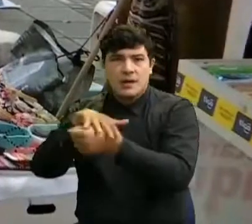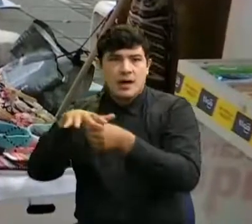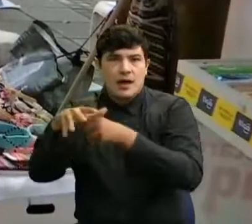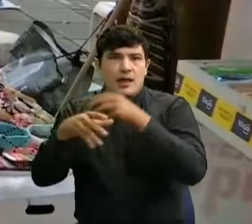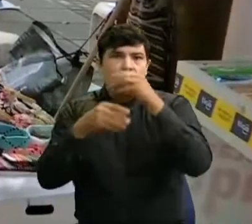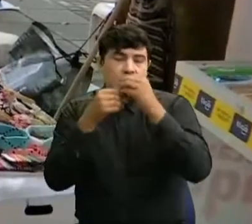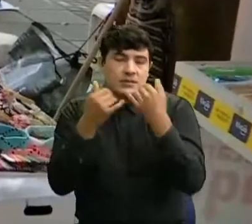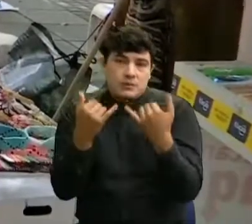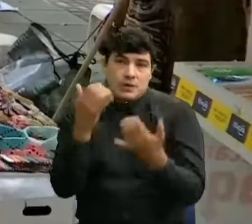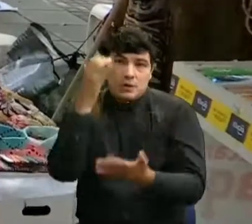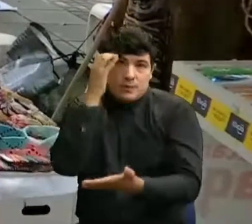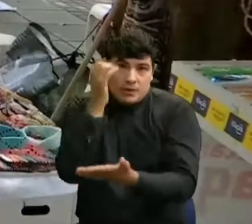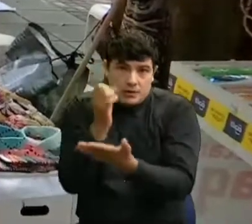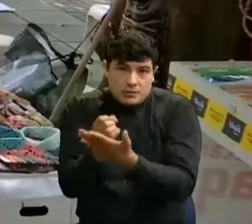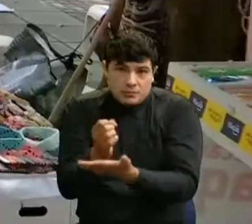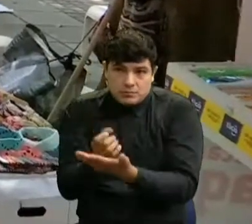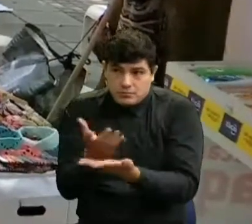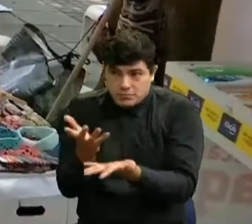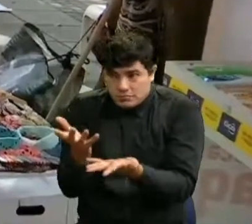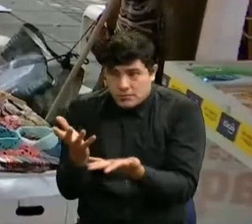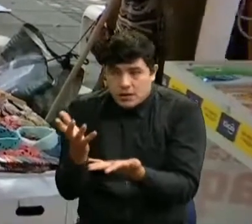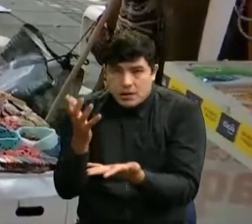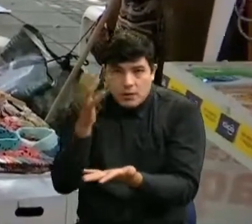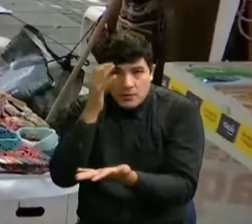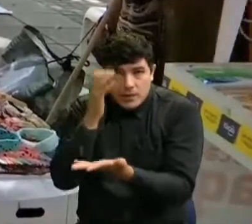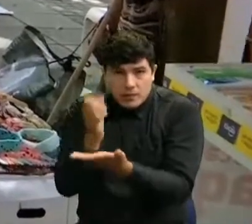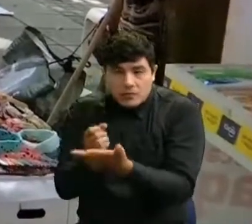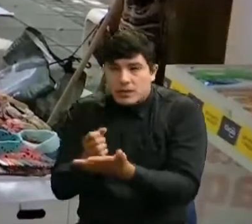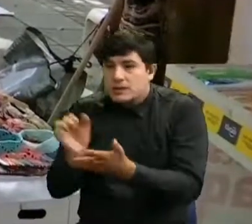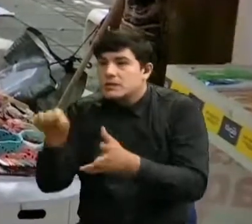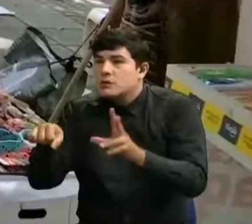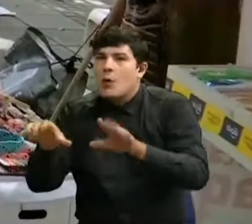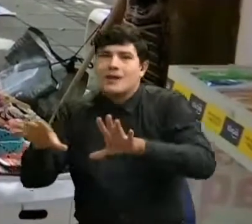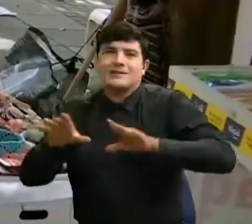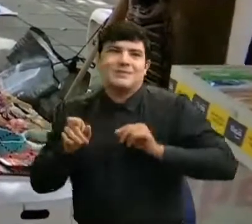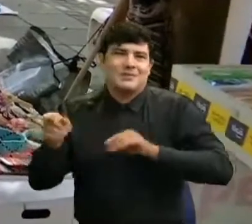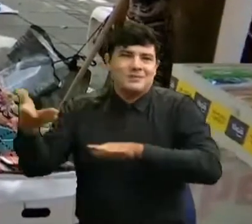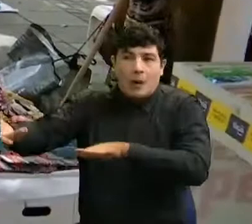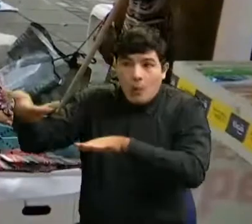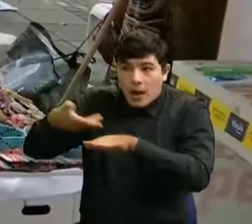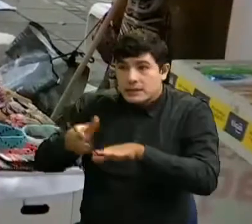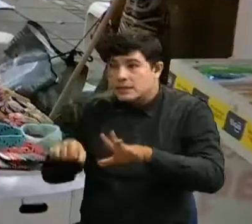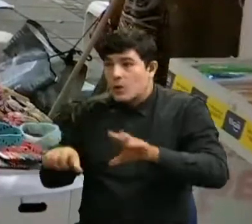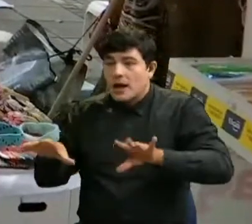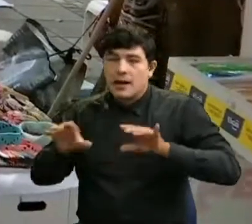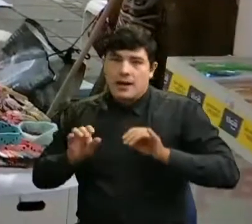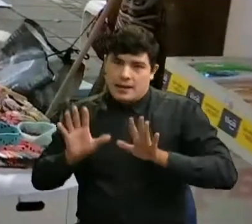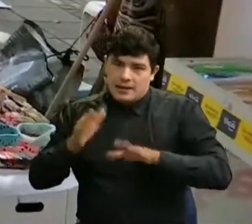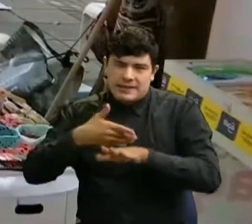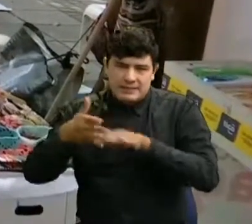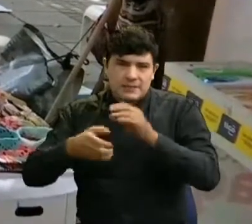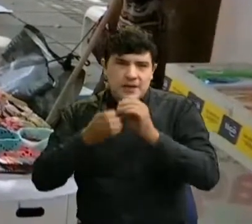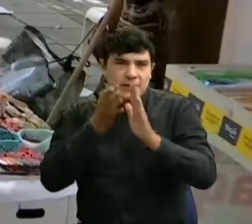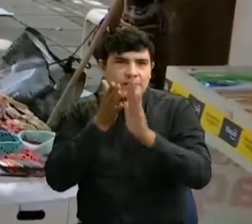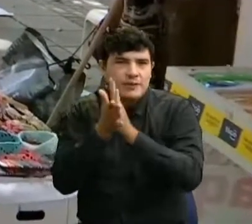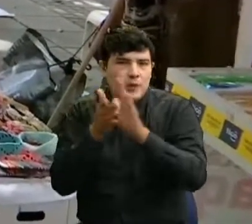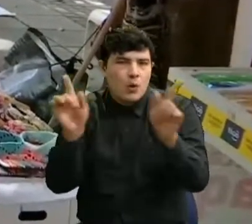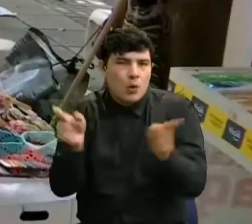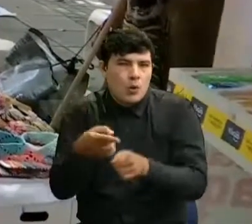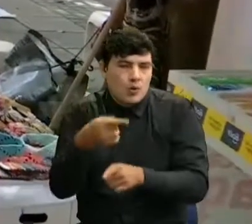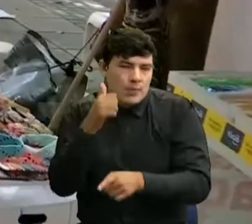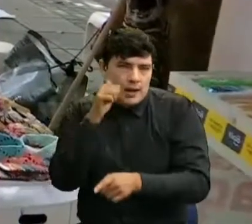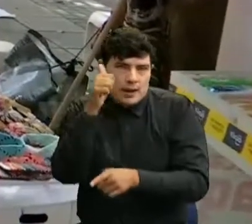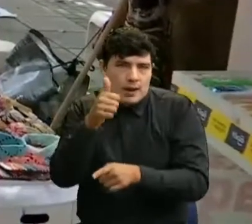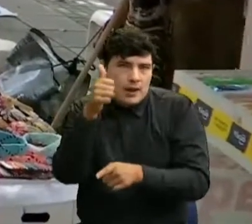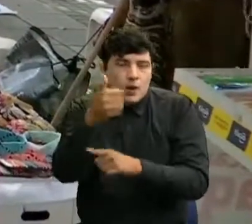para considerar la propuesta del alcalde de Bucaramanga de eliminar el pico y cédula. Ya las conclusiones se darán a conocer al siguiente